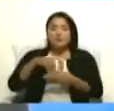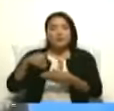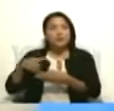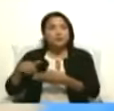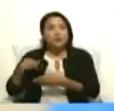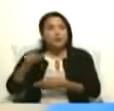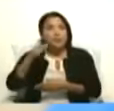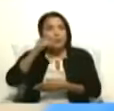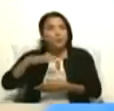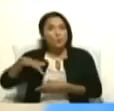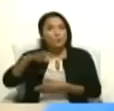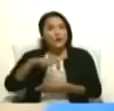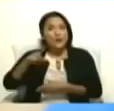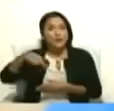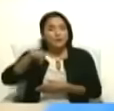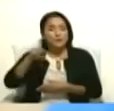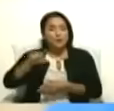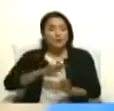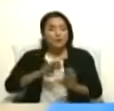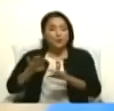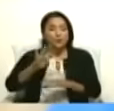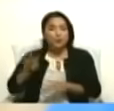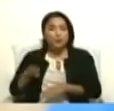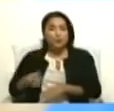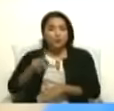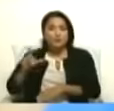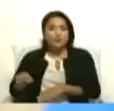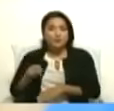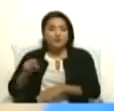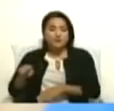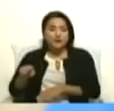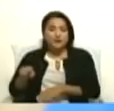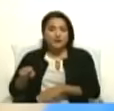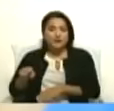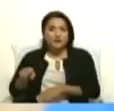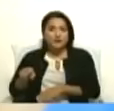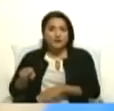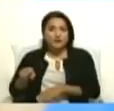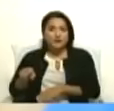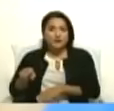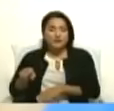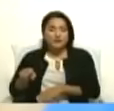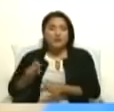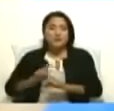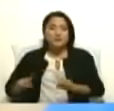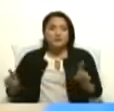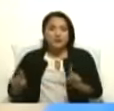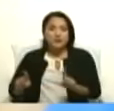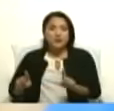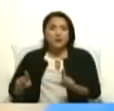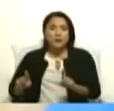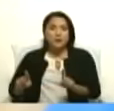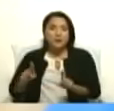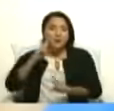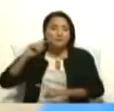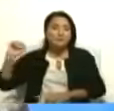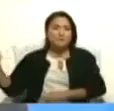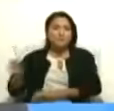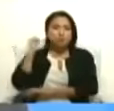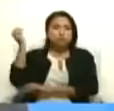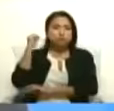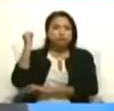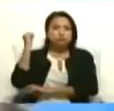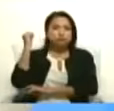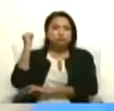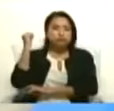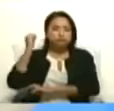defender a su guayana esquiva y vota y de manera contundente proporciona la más esplendorosa Victoria